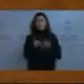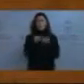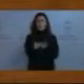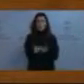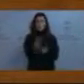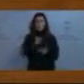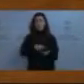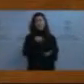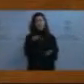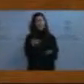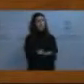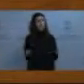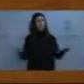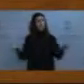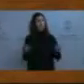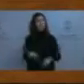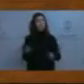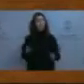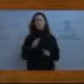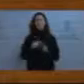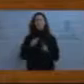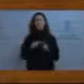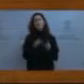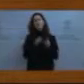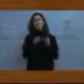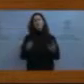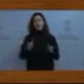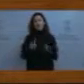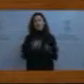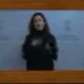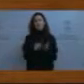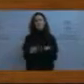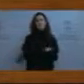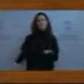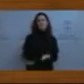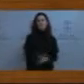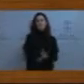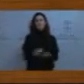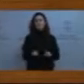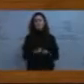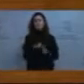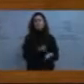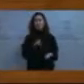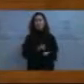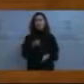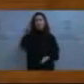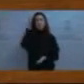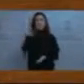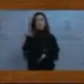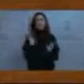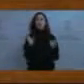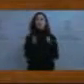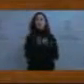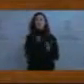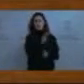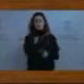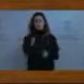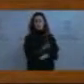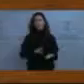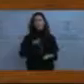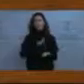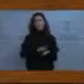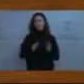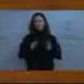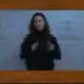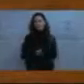mire, le voy a decir lo que es política dentro de un plan escolar. Política es la que hizo, por ponerle un ejemplo, en Navarra, un gobierno del Partido Popular, cuando toda actividad